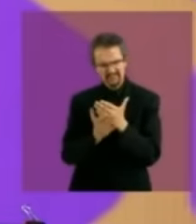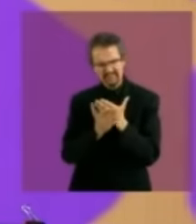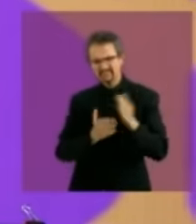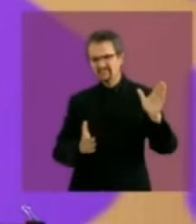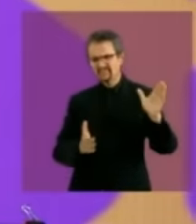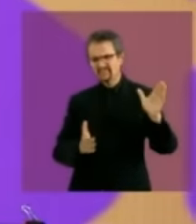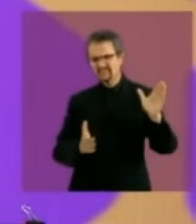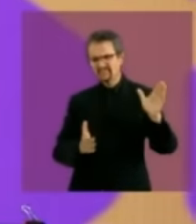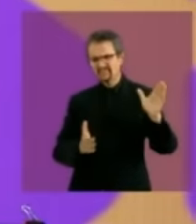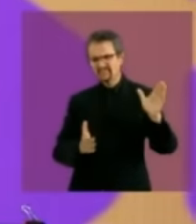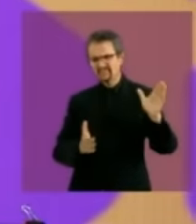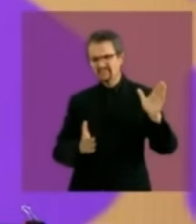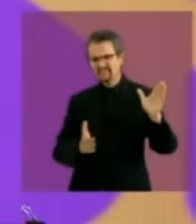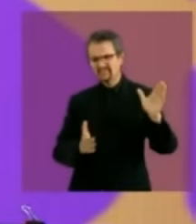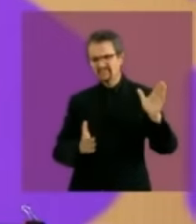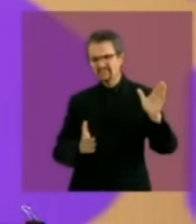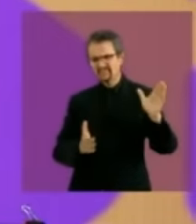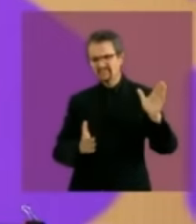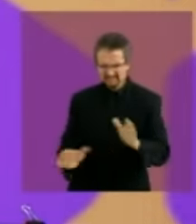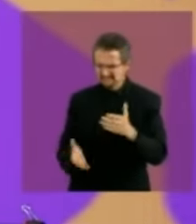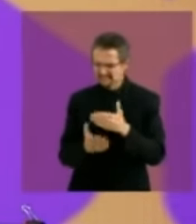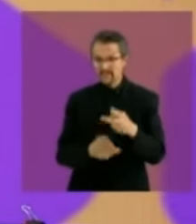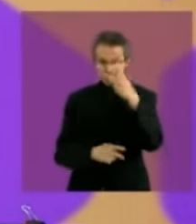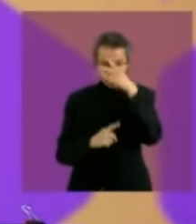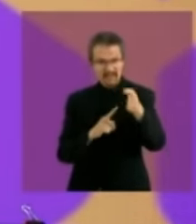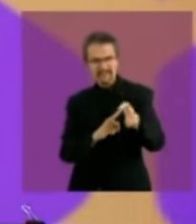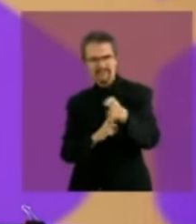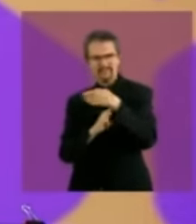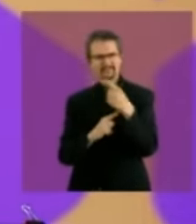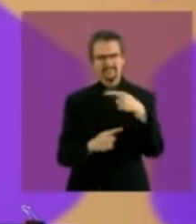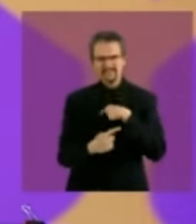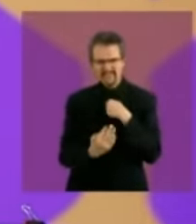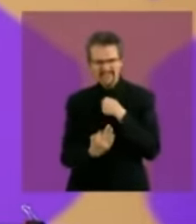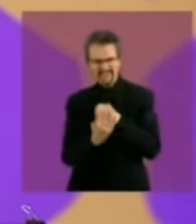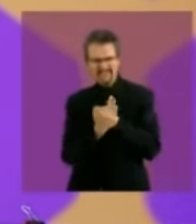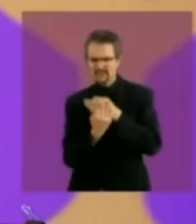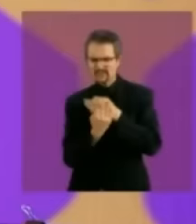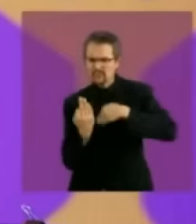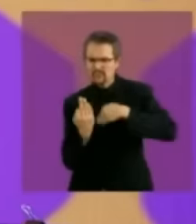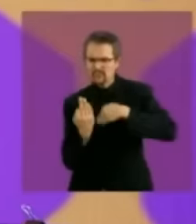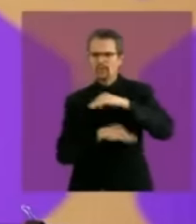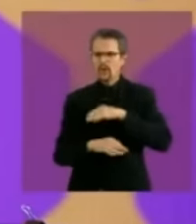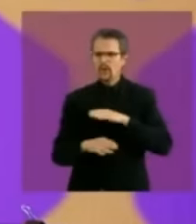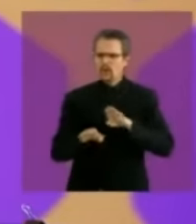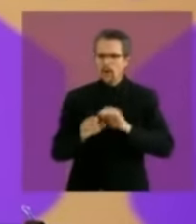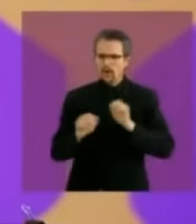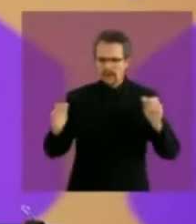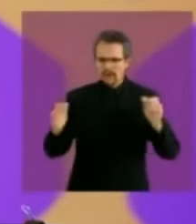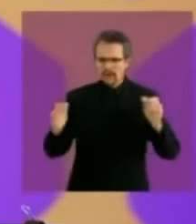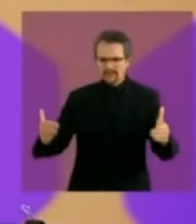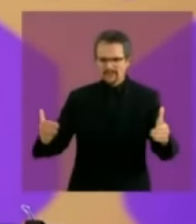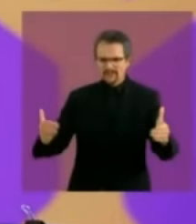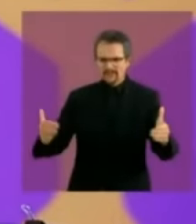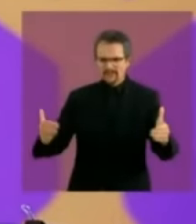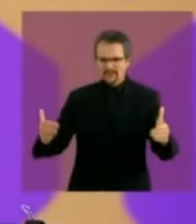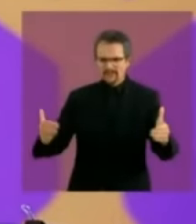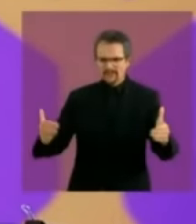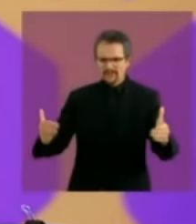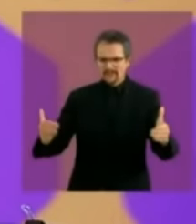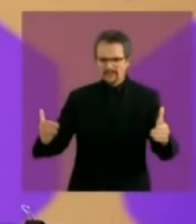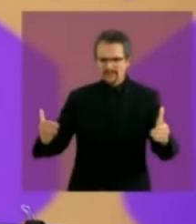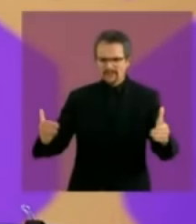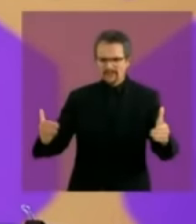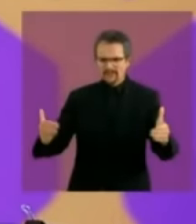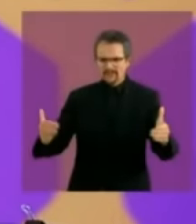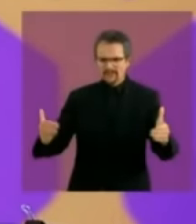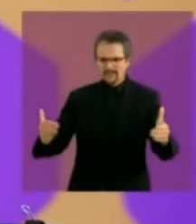rúbrica, la conclusión, el remate del debate en el que ella participó, es este. Este momento